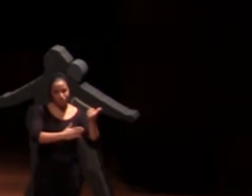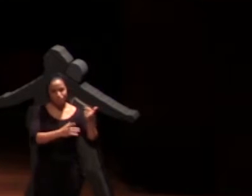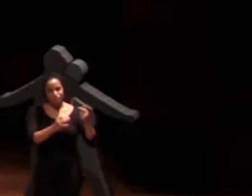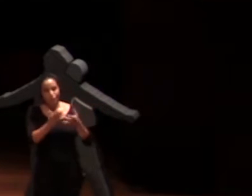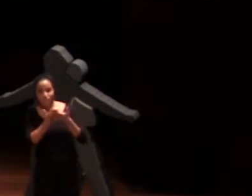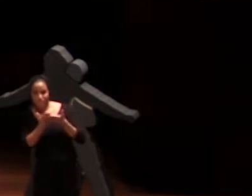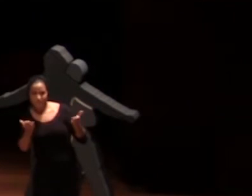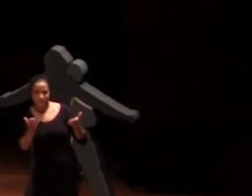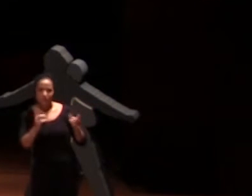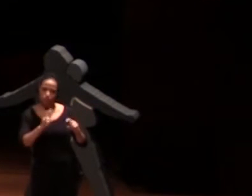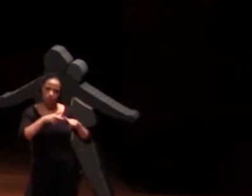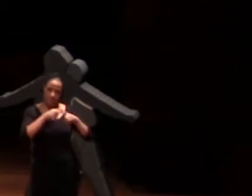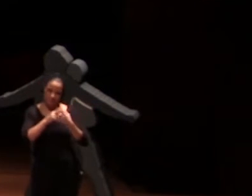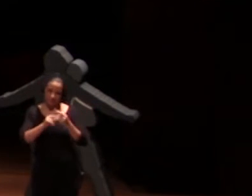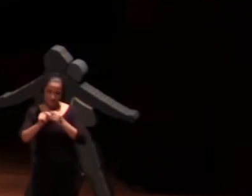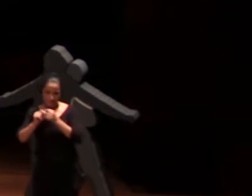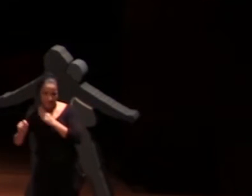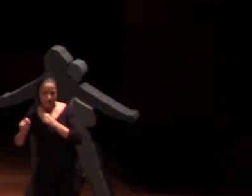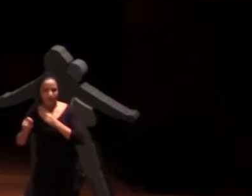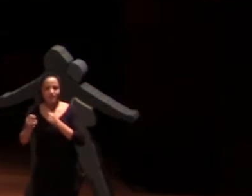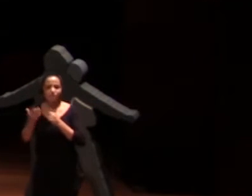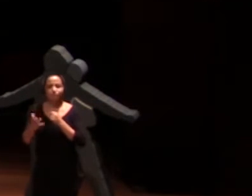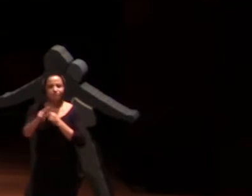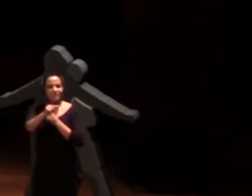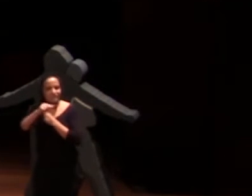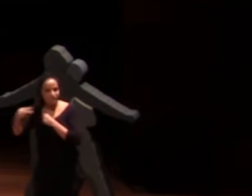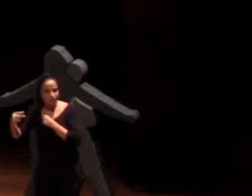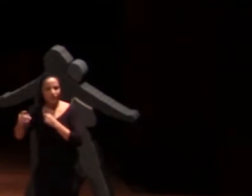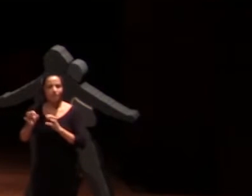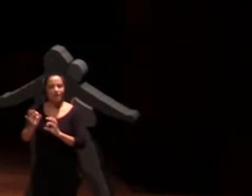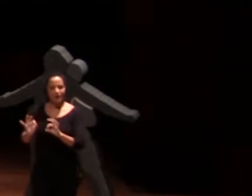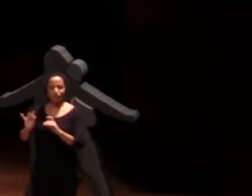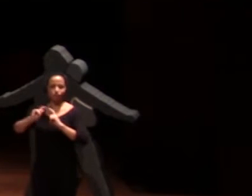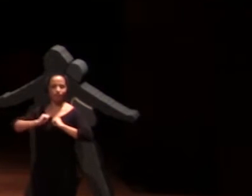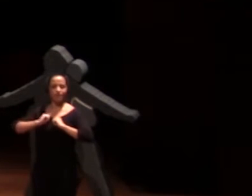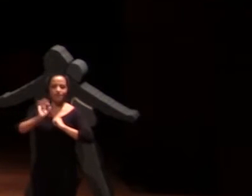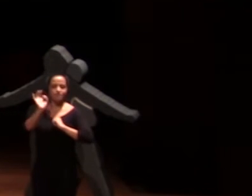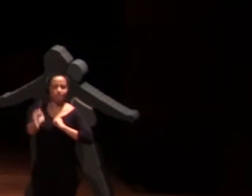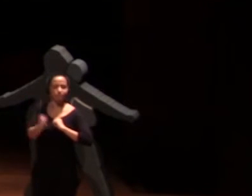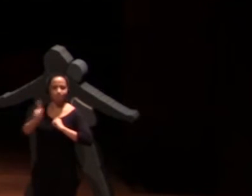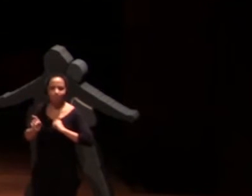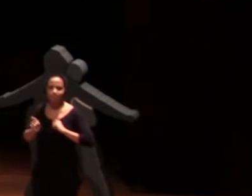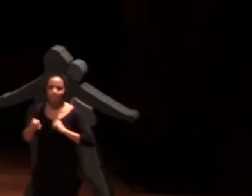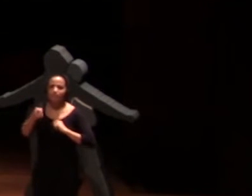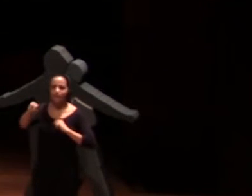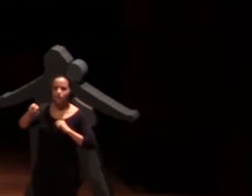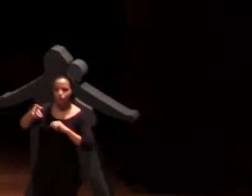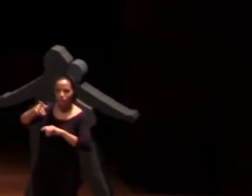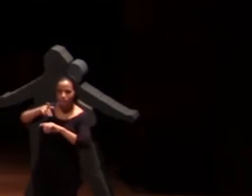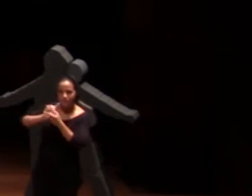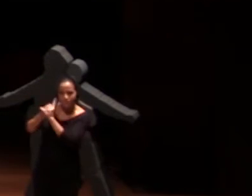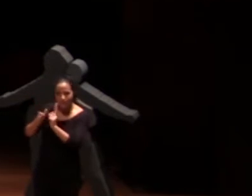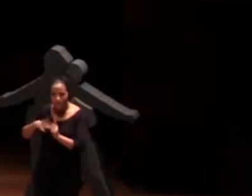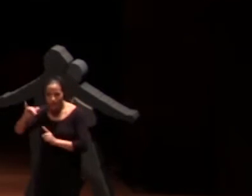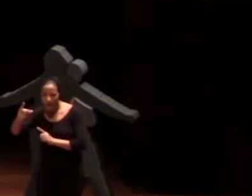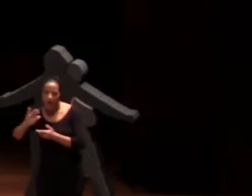supuesto, como comentaba antes, sino también en el estímulo adecuado para que dé la respuesta adecuada. ¿Vale? Y en fisioterapia creo que tenemos